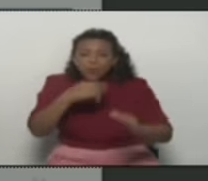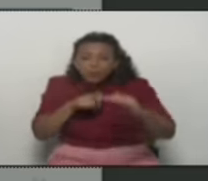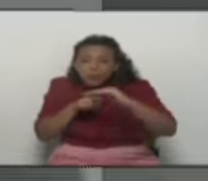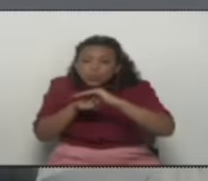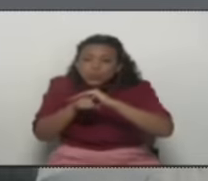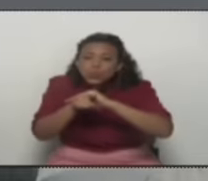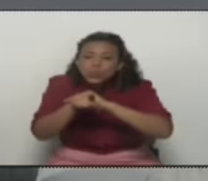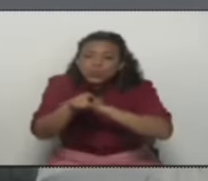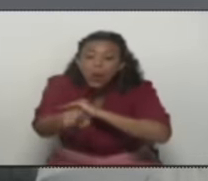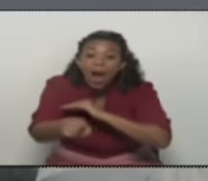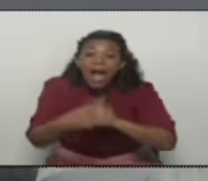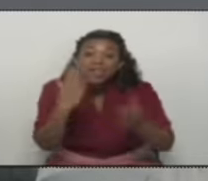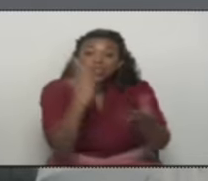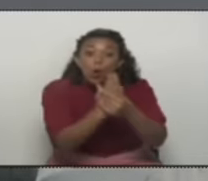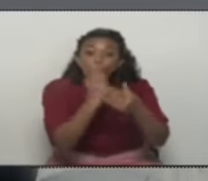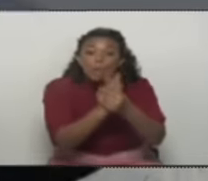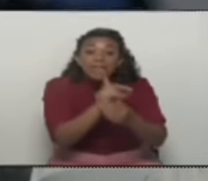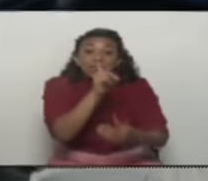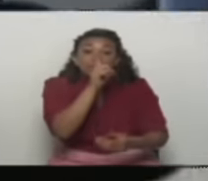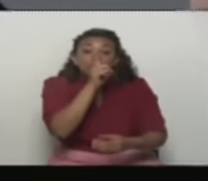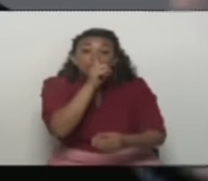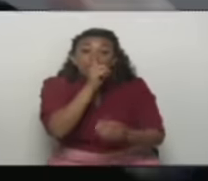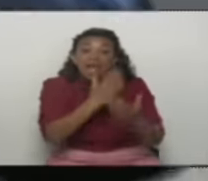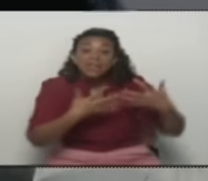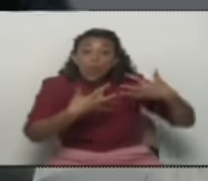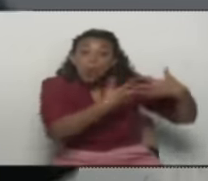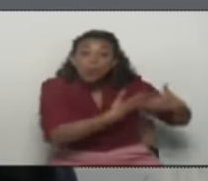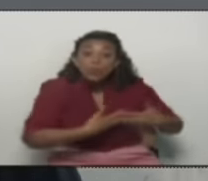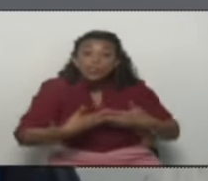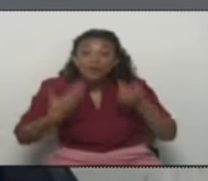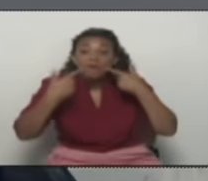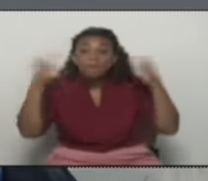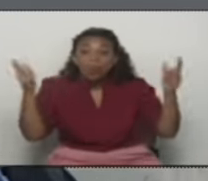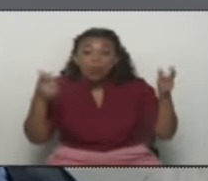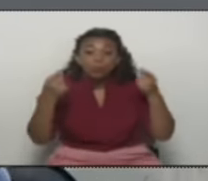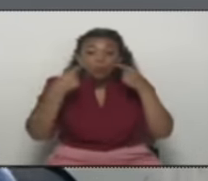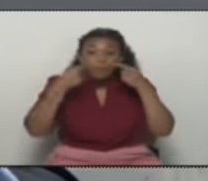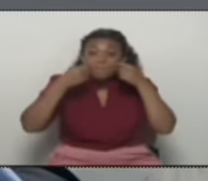Wikileaks, documentos oficiales del gobierno americano. Hay unos muy famosos que lo usamos mucho